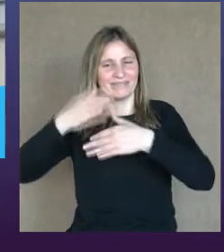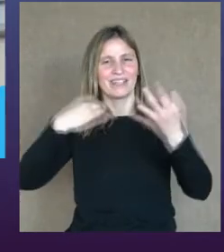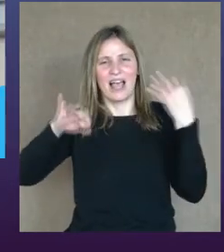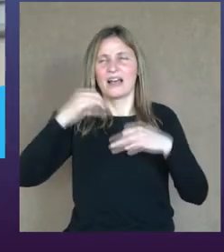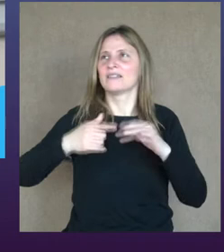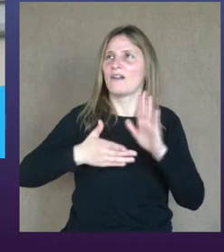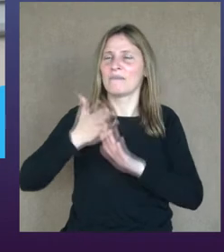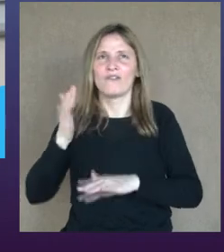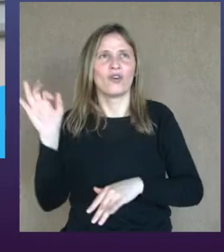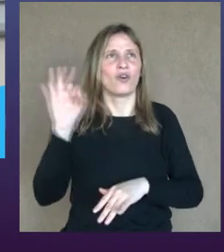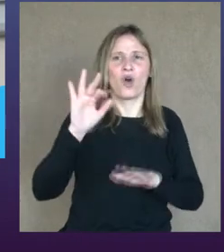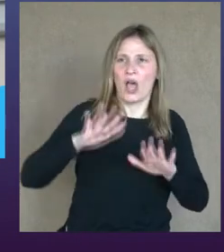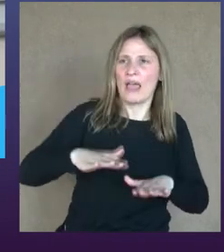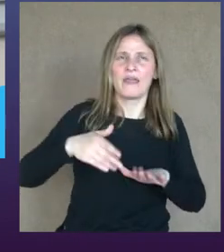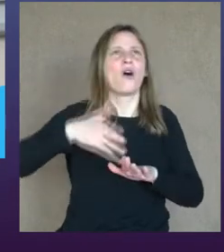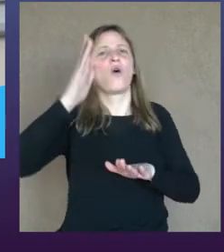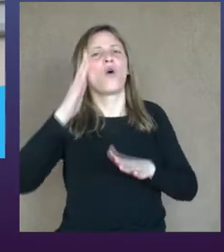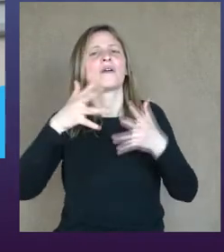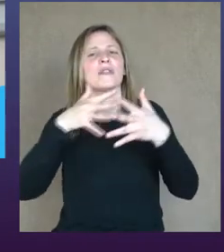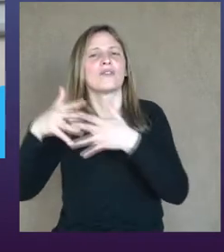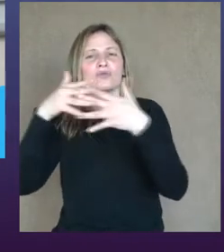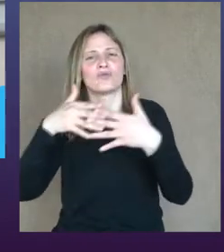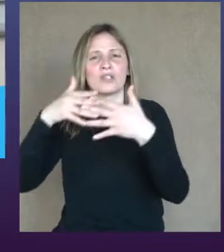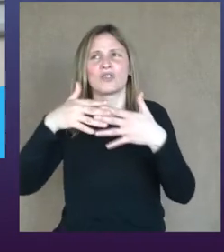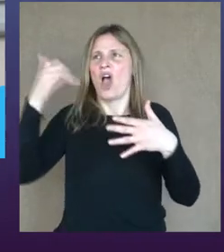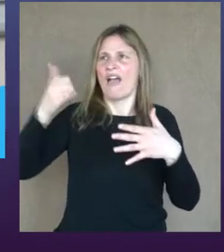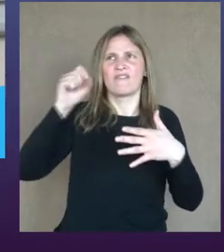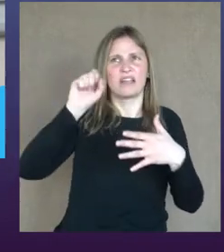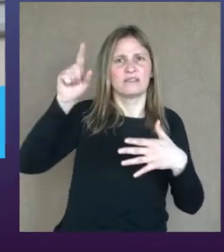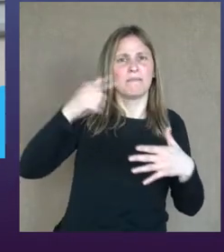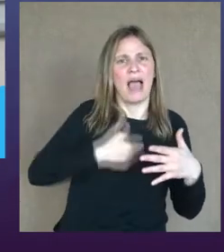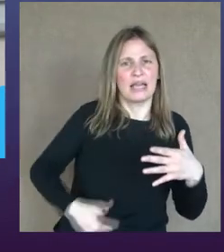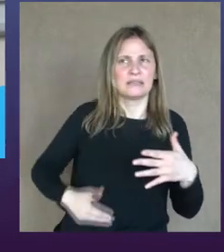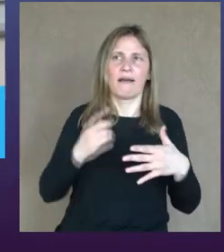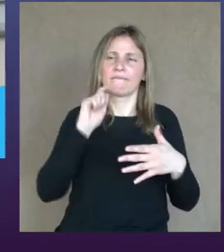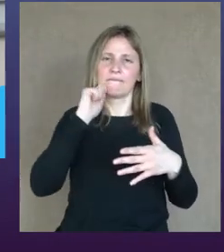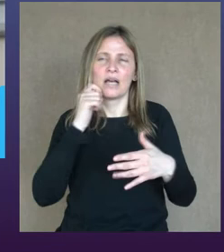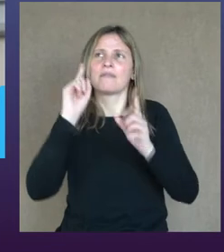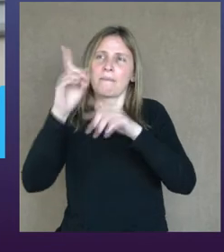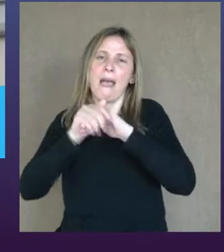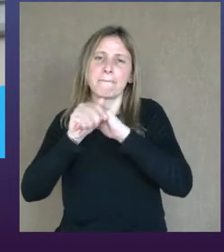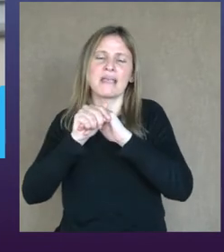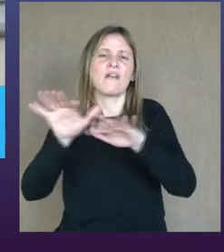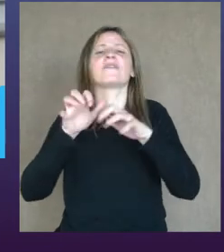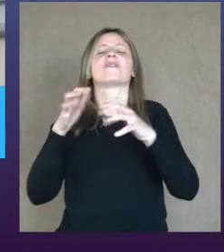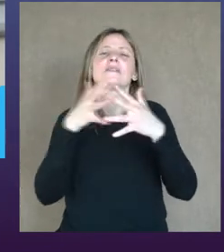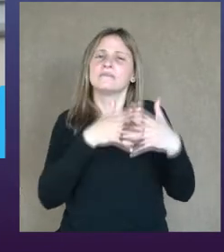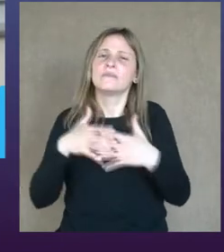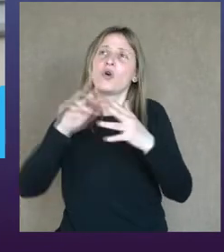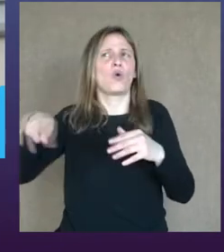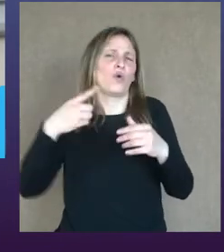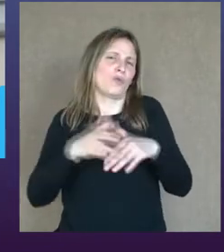iba a ir, medio trataba en Estados Unidos, donde estaba una maestra que a mí me gustaba mucho, y tenía una amiga también que vivía allá, y bueno, otros amigos